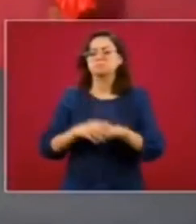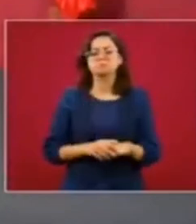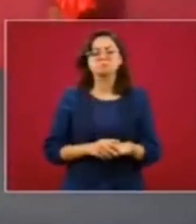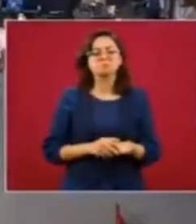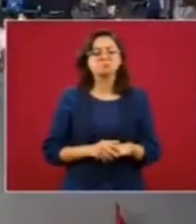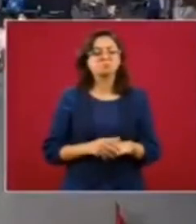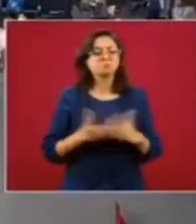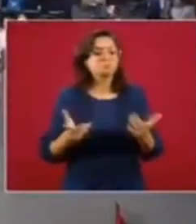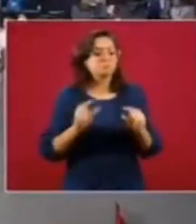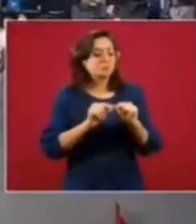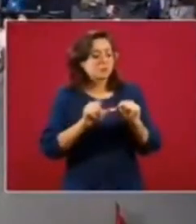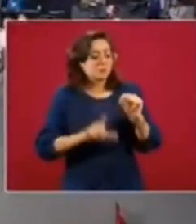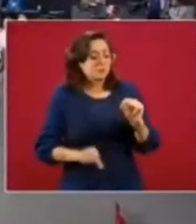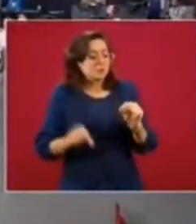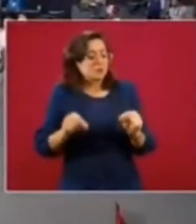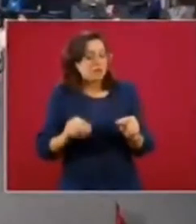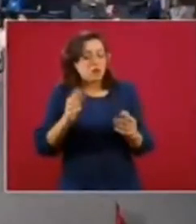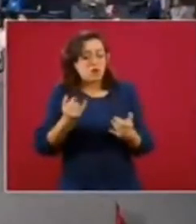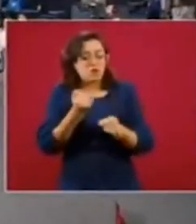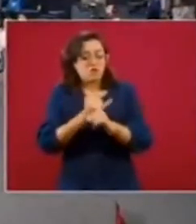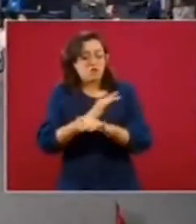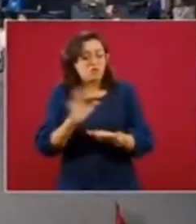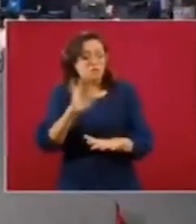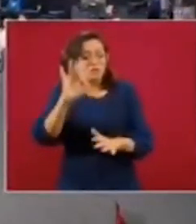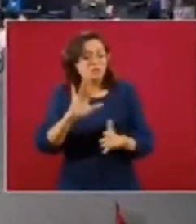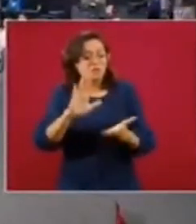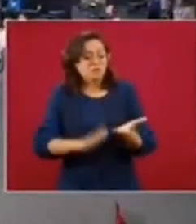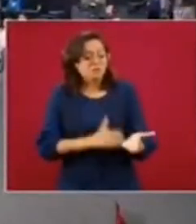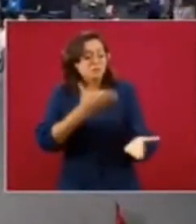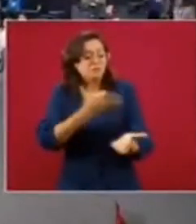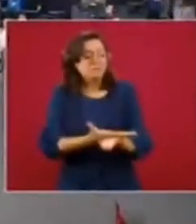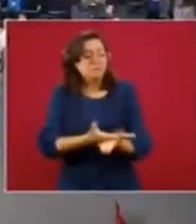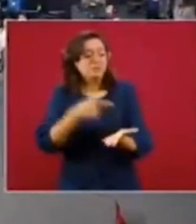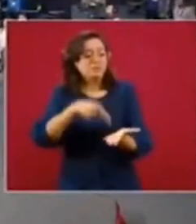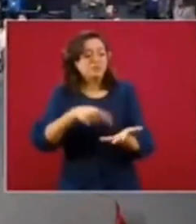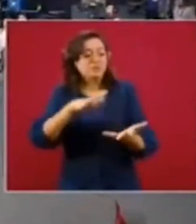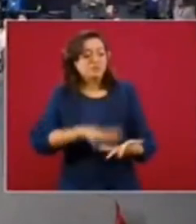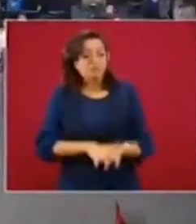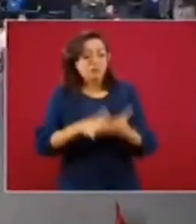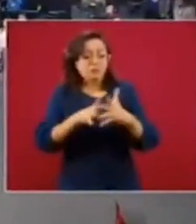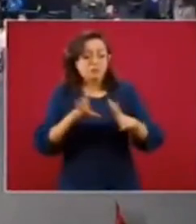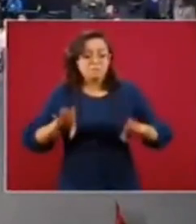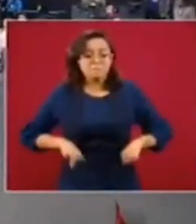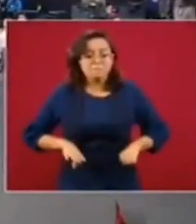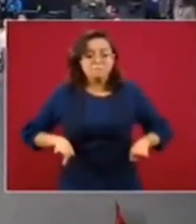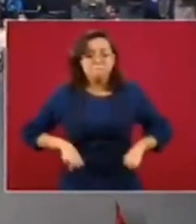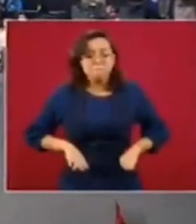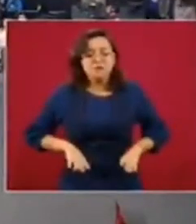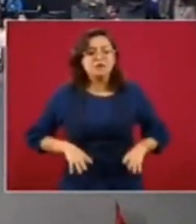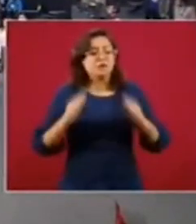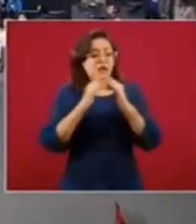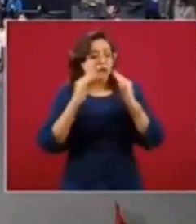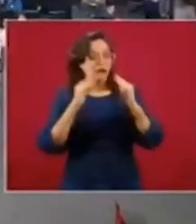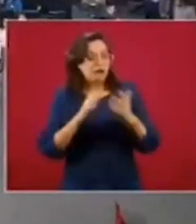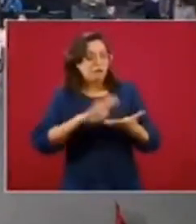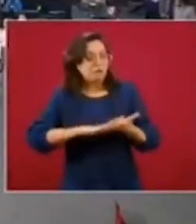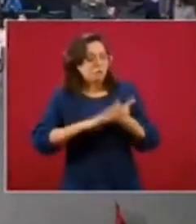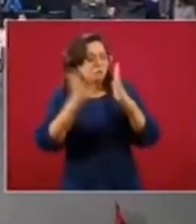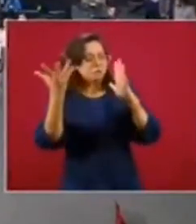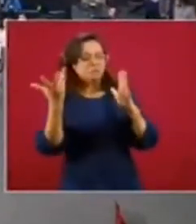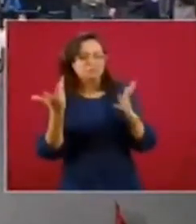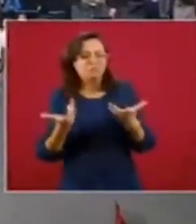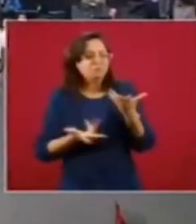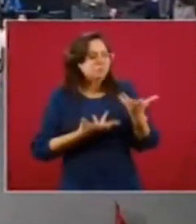bueno, de México, y son datos que están, que se refieren a la violencia de pareja, la violencia en sí, casa. Entonces,